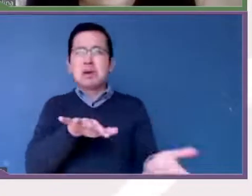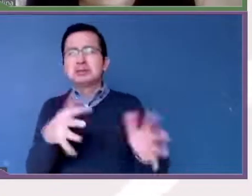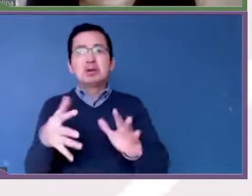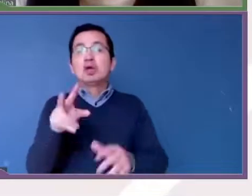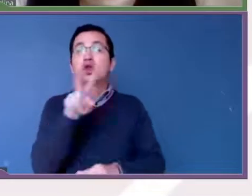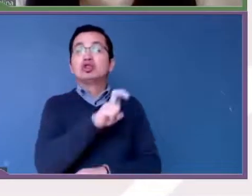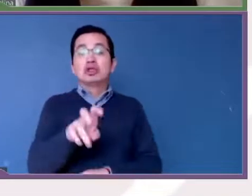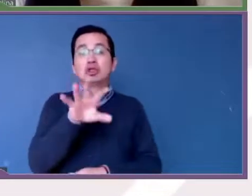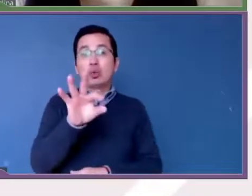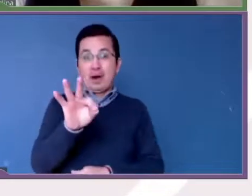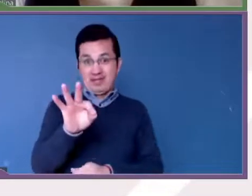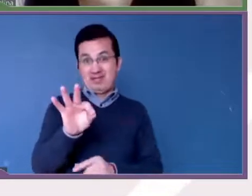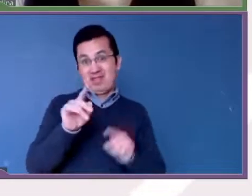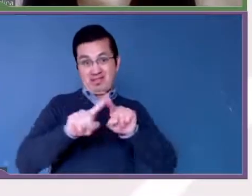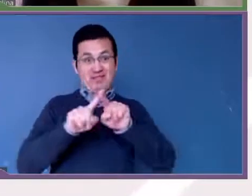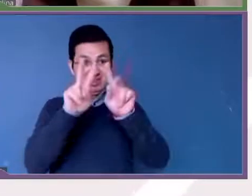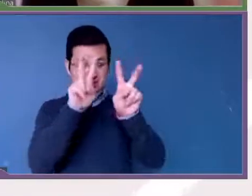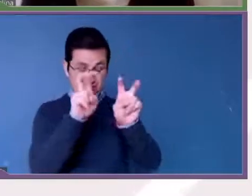4 secciones,